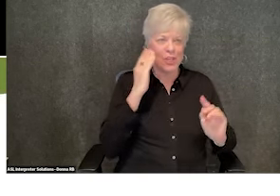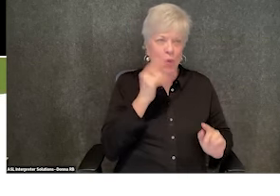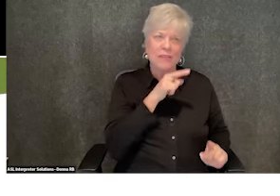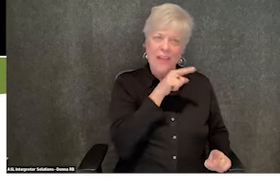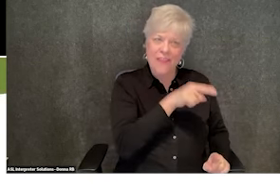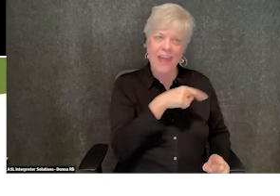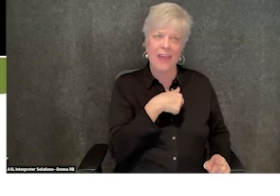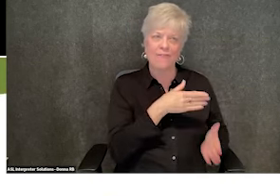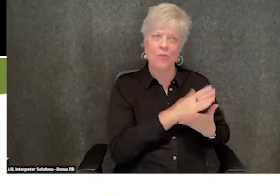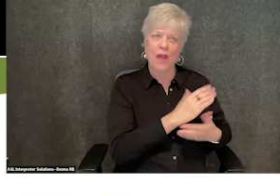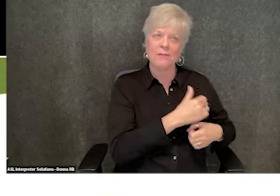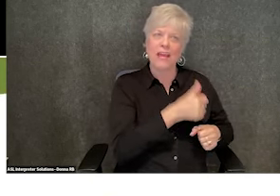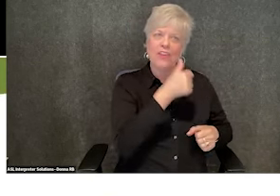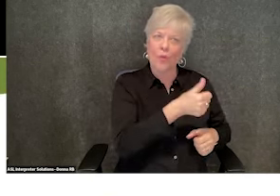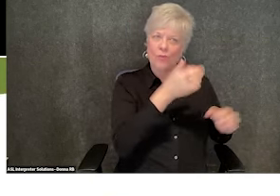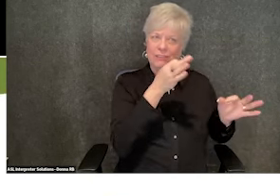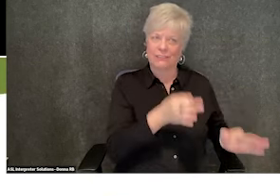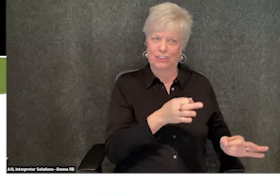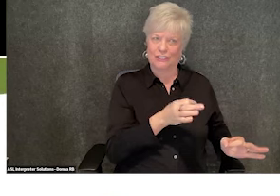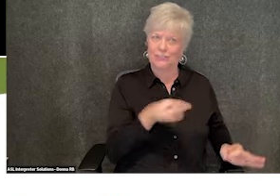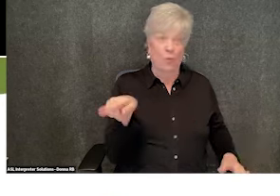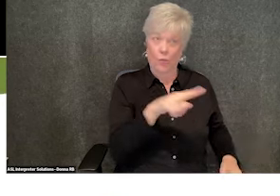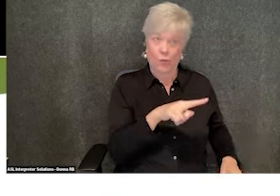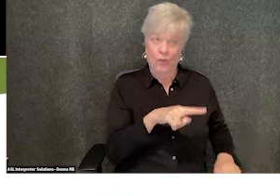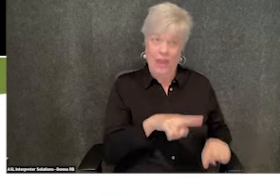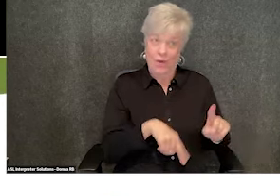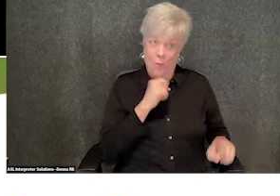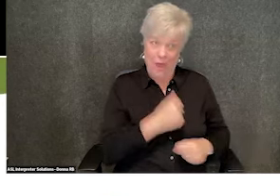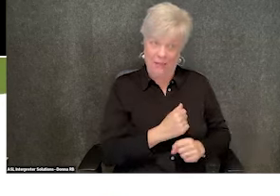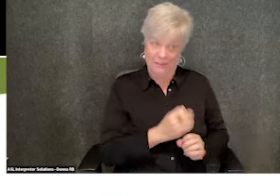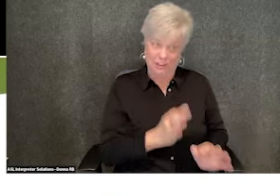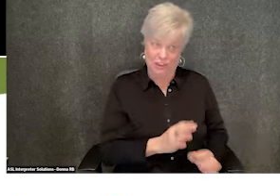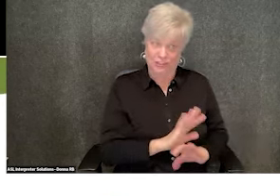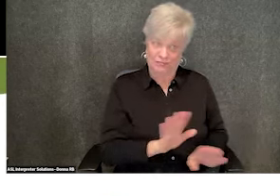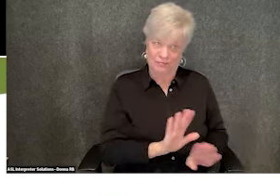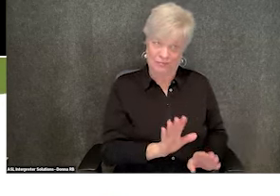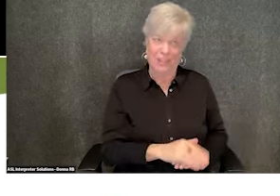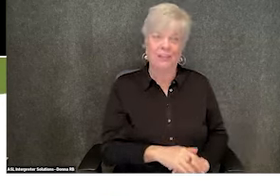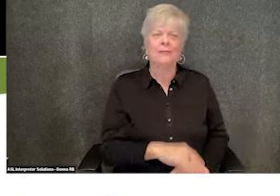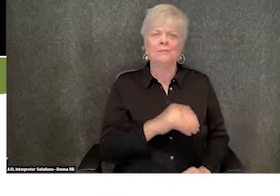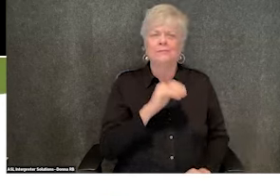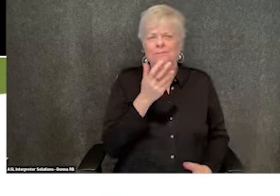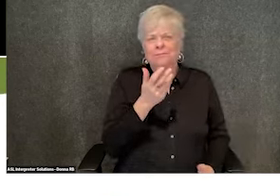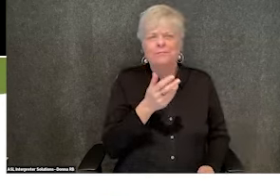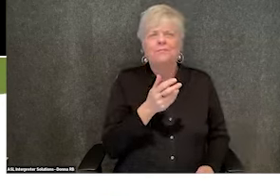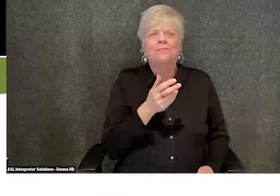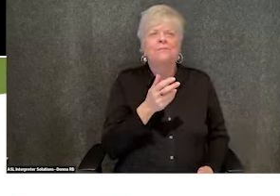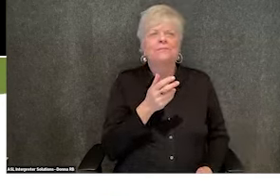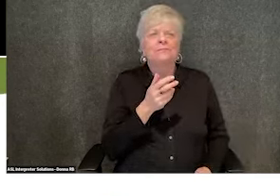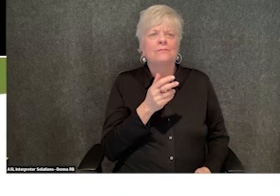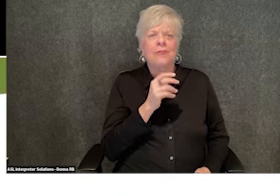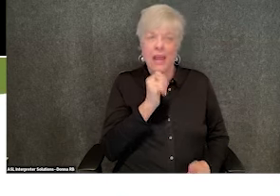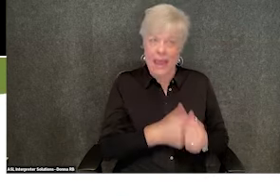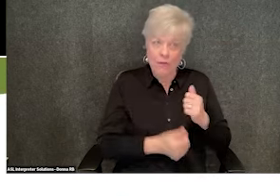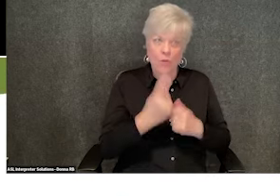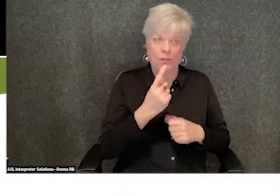personas importantes en su vida, las personas en su alrededor, sin quitarle el derecho de tomar sus propias decisiones. No